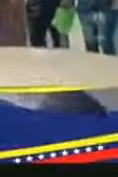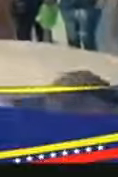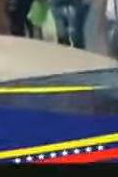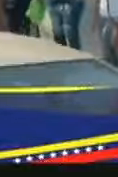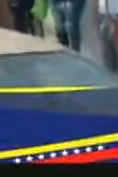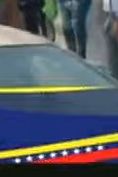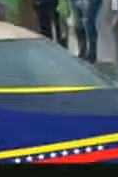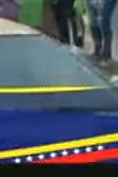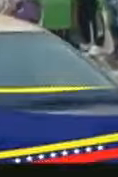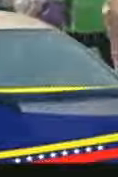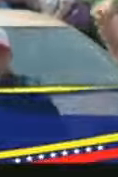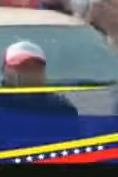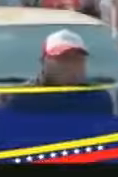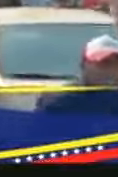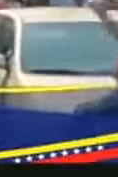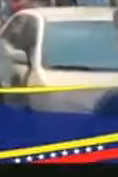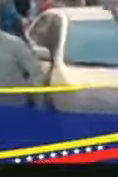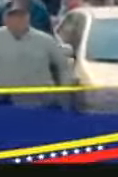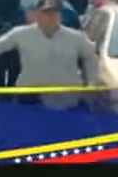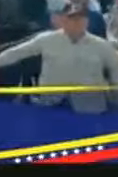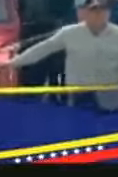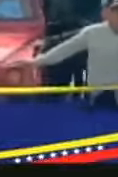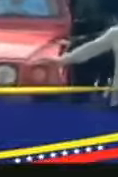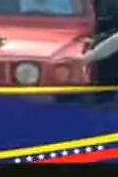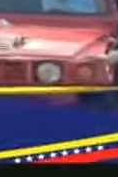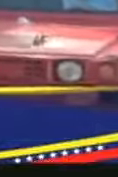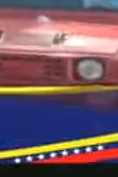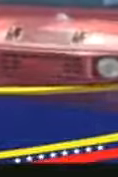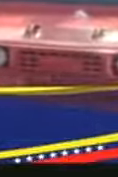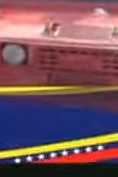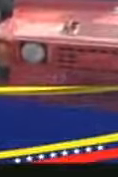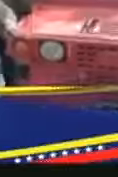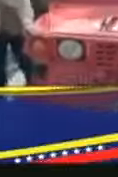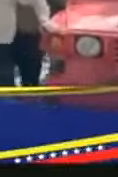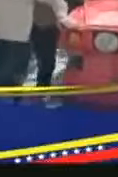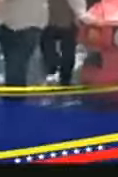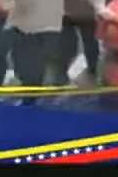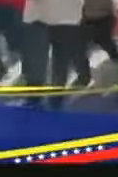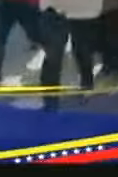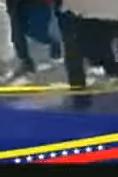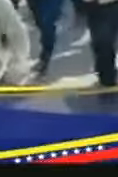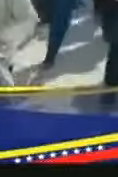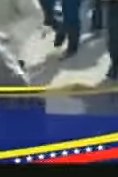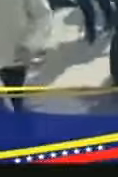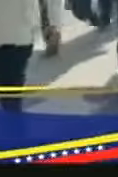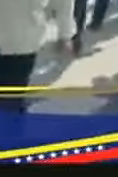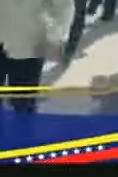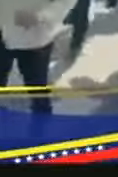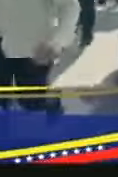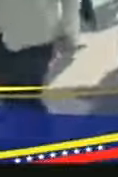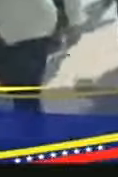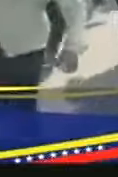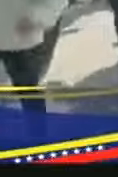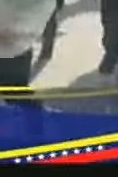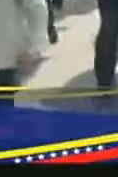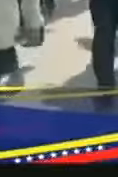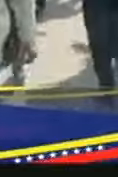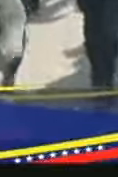del 1x10 del buen gobierno. Hemos visto la inauguración de esta importante obra que atiende a más de